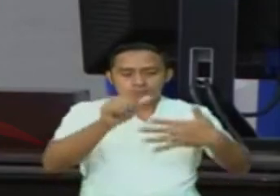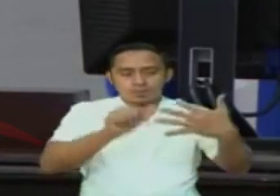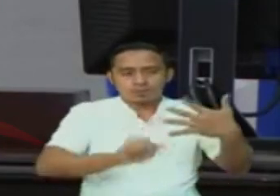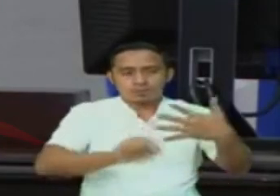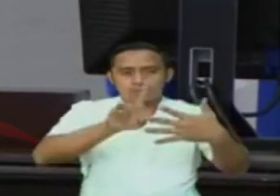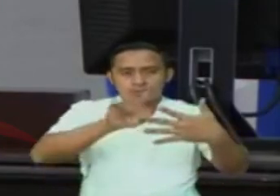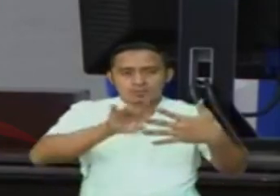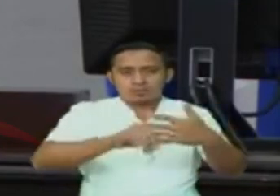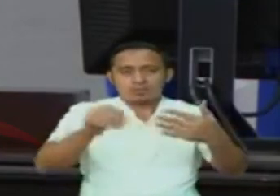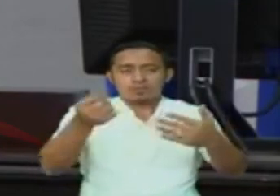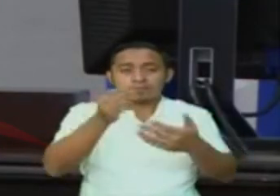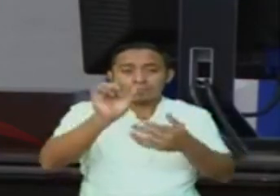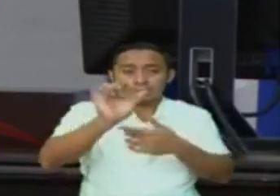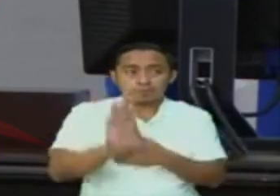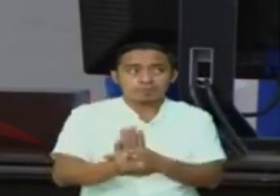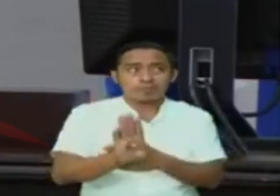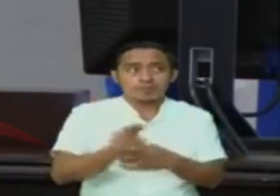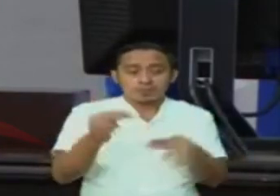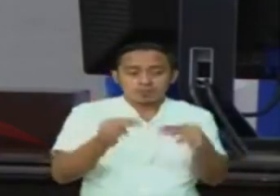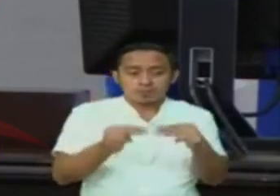del reglamento de la ley número